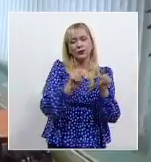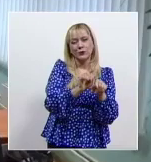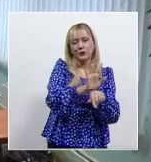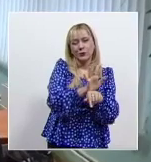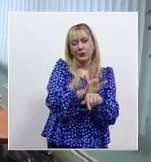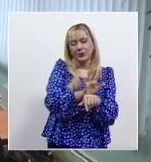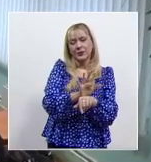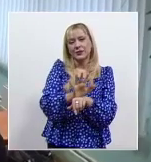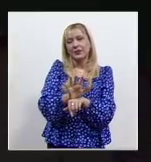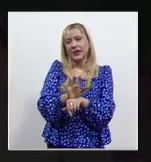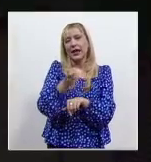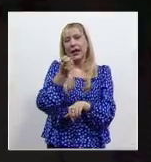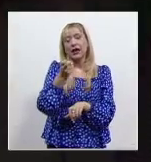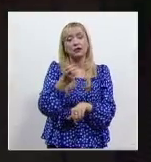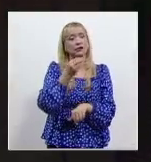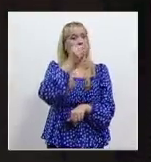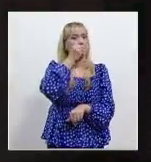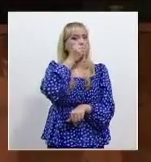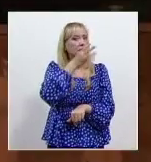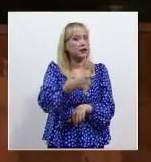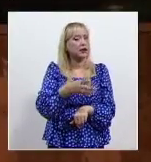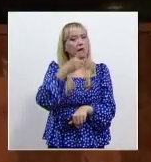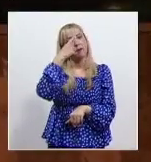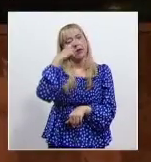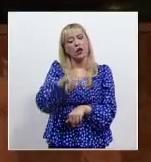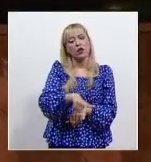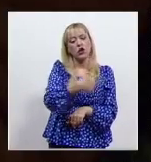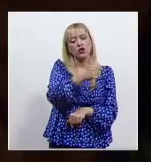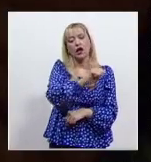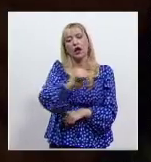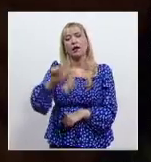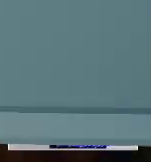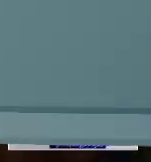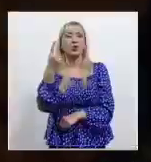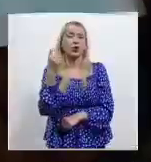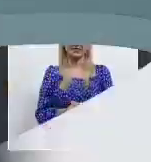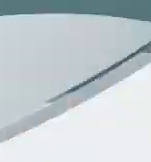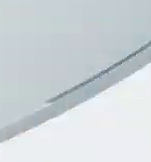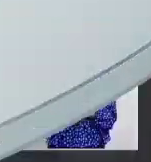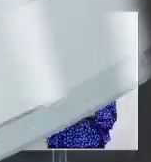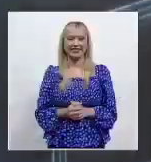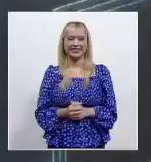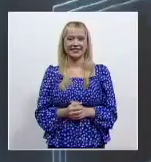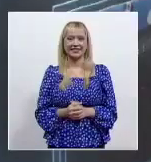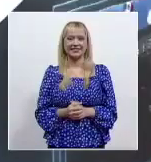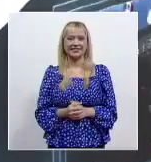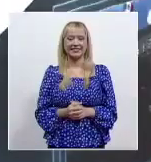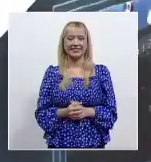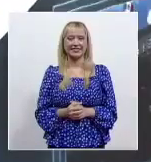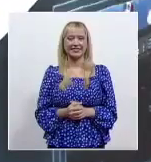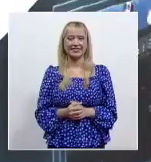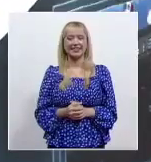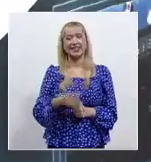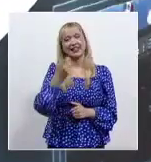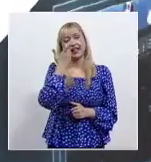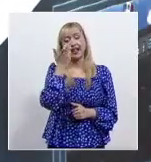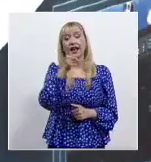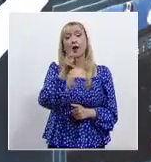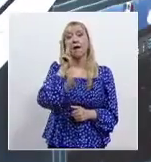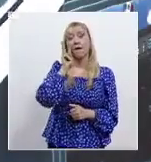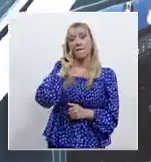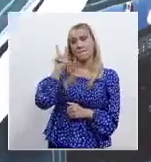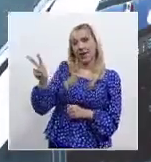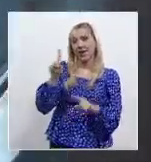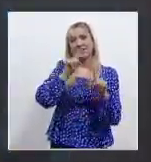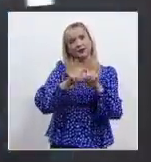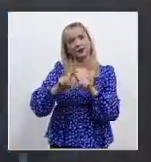forman parte de este festival que se llevará a cabo del 12 al 21 de octubre. Pues ahí la invitación para que esté pendiente